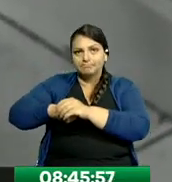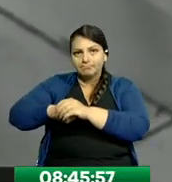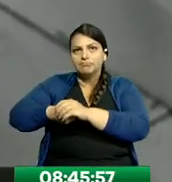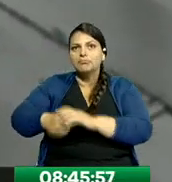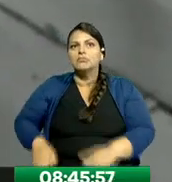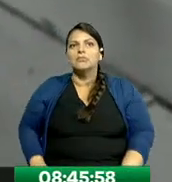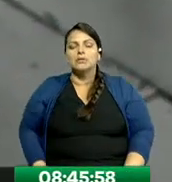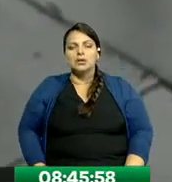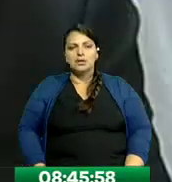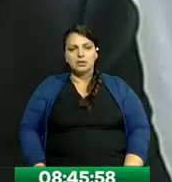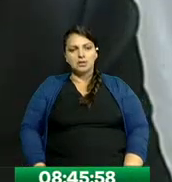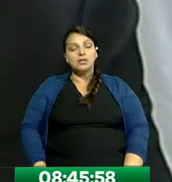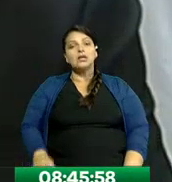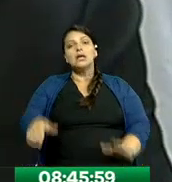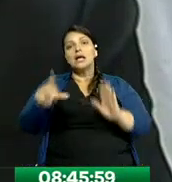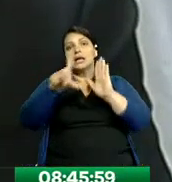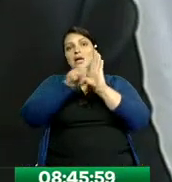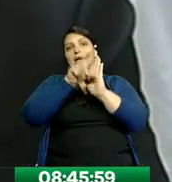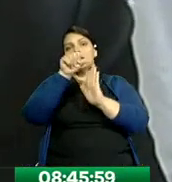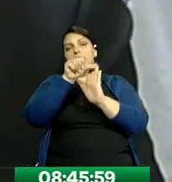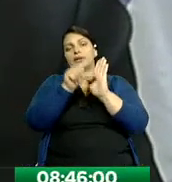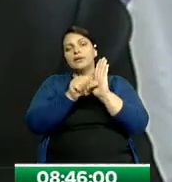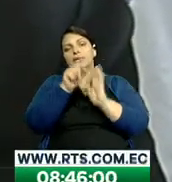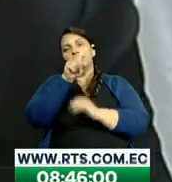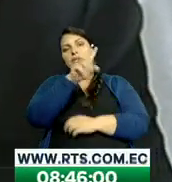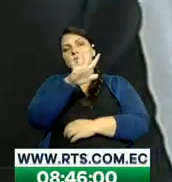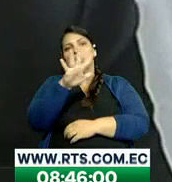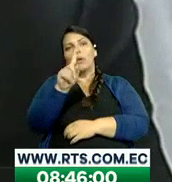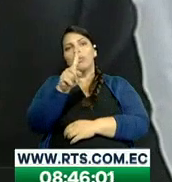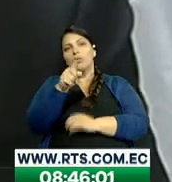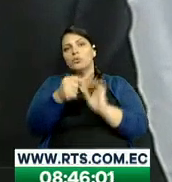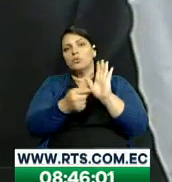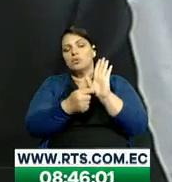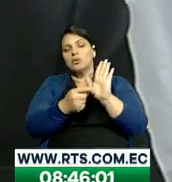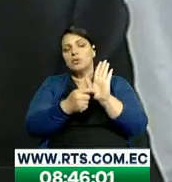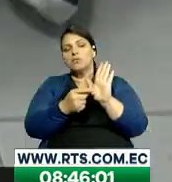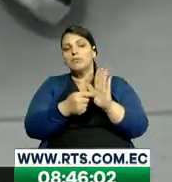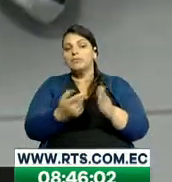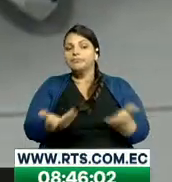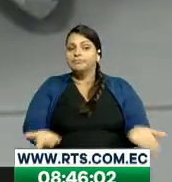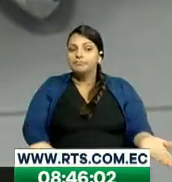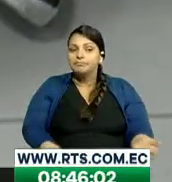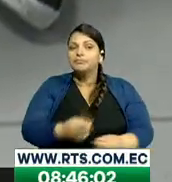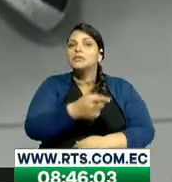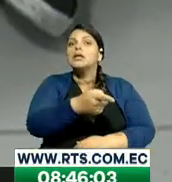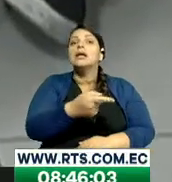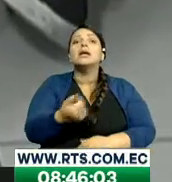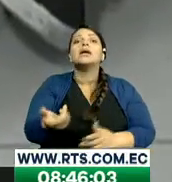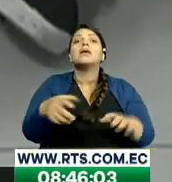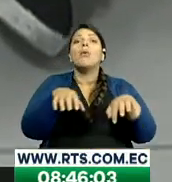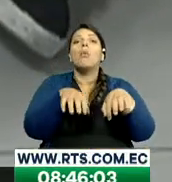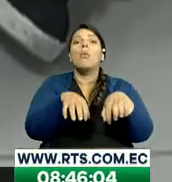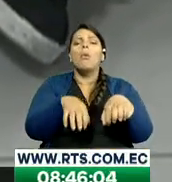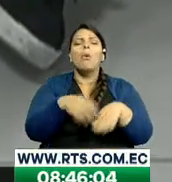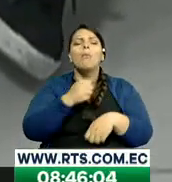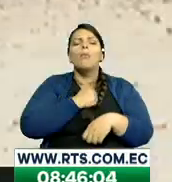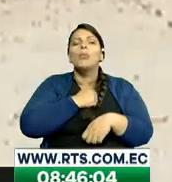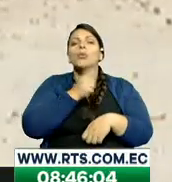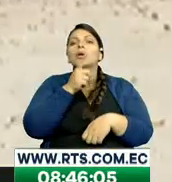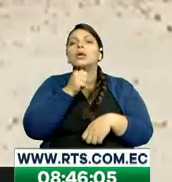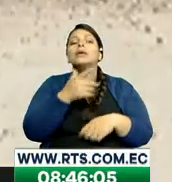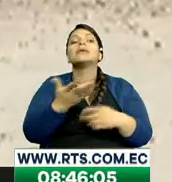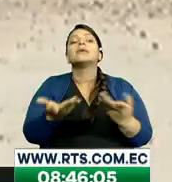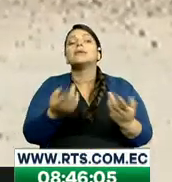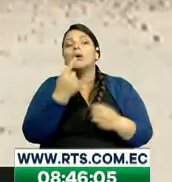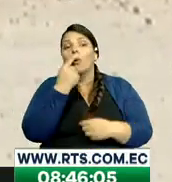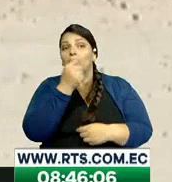Pena que va, según el artículo 152, número segundo, de 2 meses a 1 año de privación de libertad. Pero ellos aseguran que aquel ciudadano prefiere sacrificar